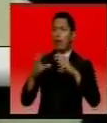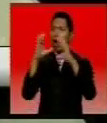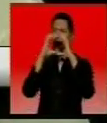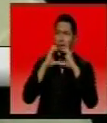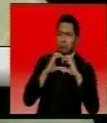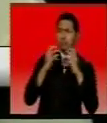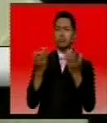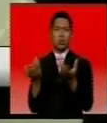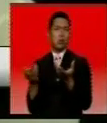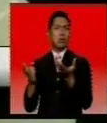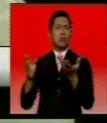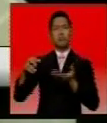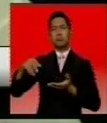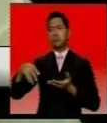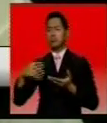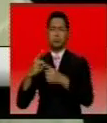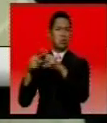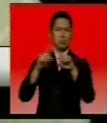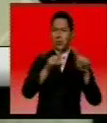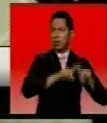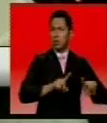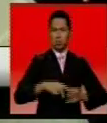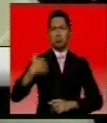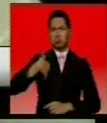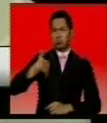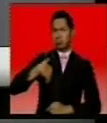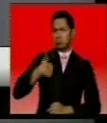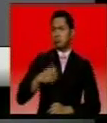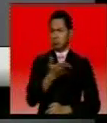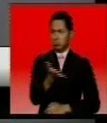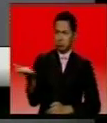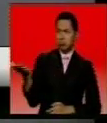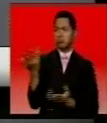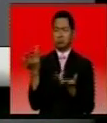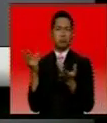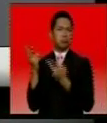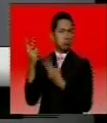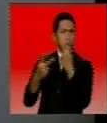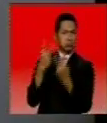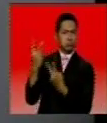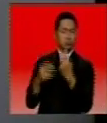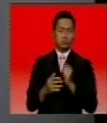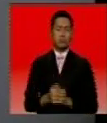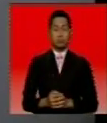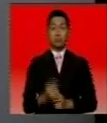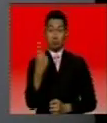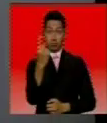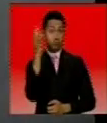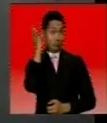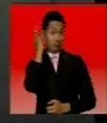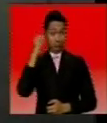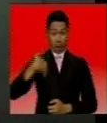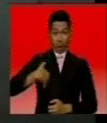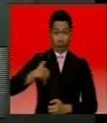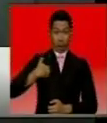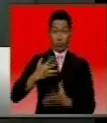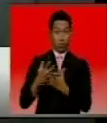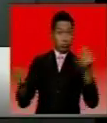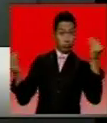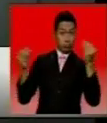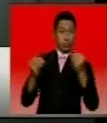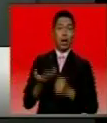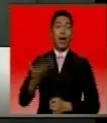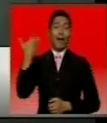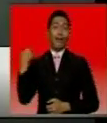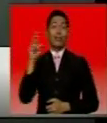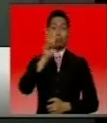en la playa, ensaladas de fruta, todas esas cosas para ellas mismas ayudarse. Una de las argentinas desaparecidas fue hallada sin vida el pasado viernes y